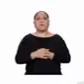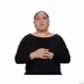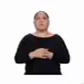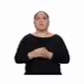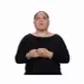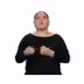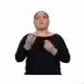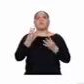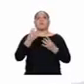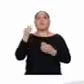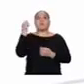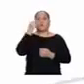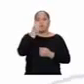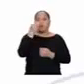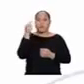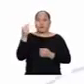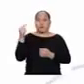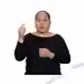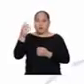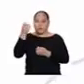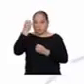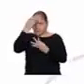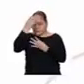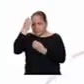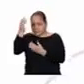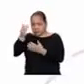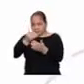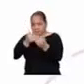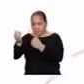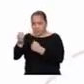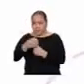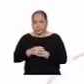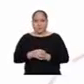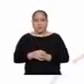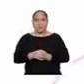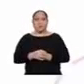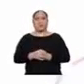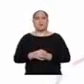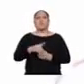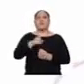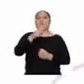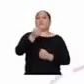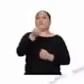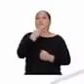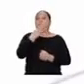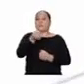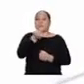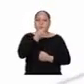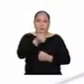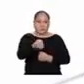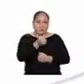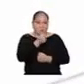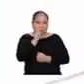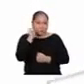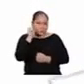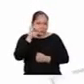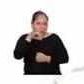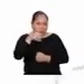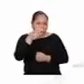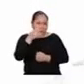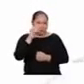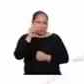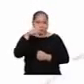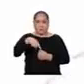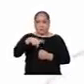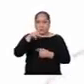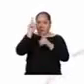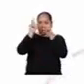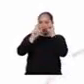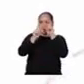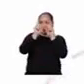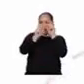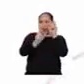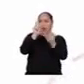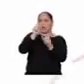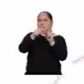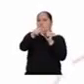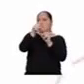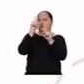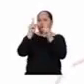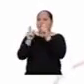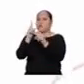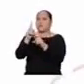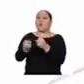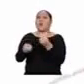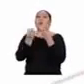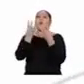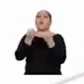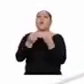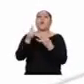la variable en los datos recolectados. Dime, detective John, dentro de las personas que encuestaste,